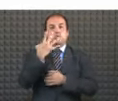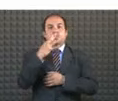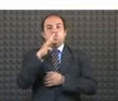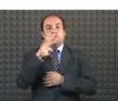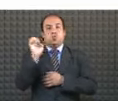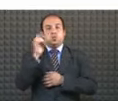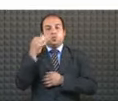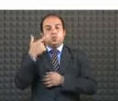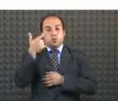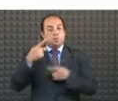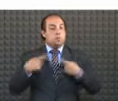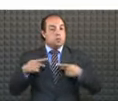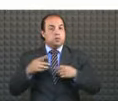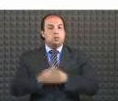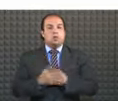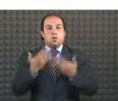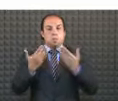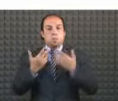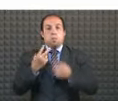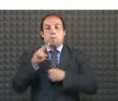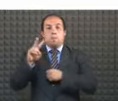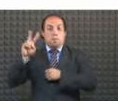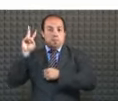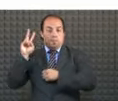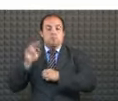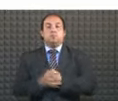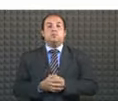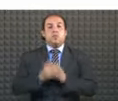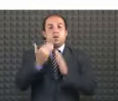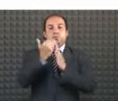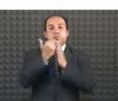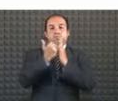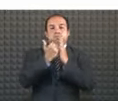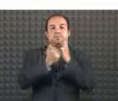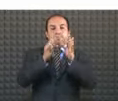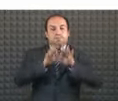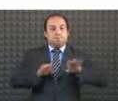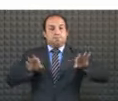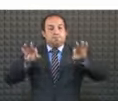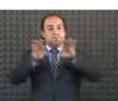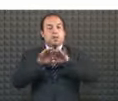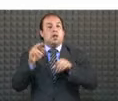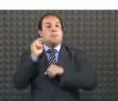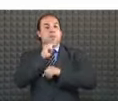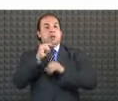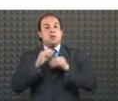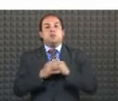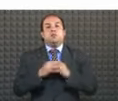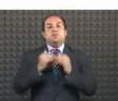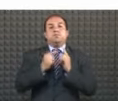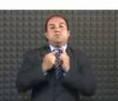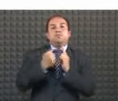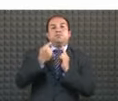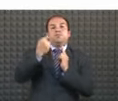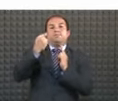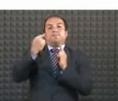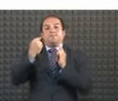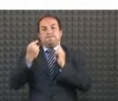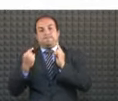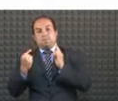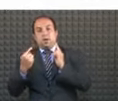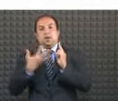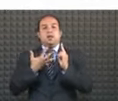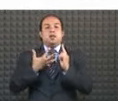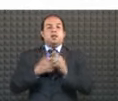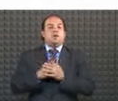personas comparado con el mismo viernes, y pueden ver que va bajando de manera importante la velocidad del crecimiento. Ha habido una